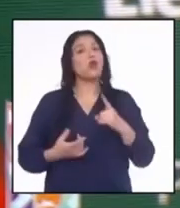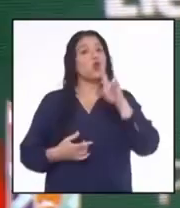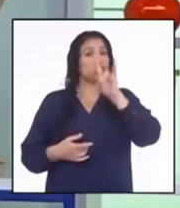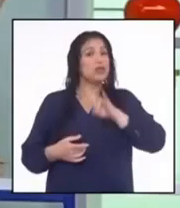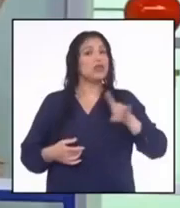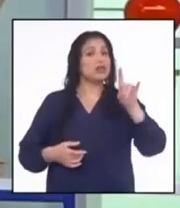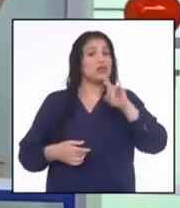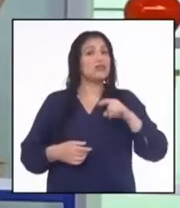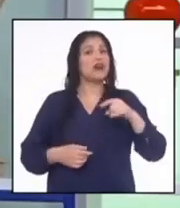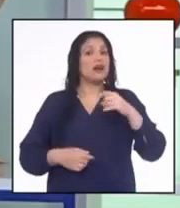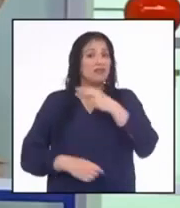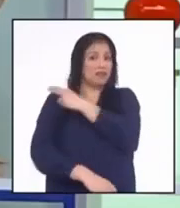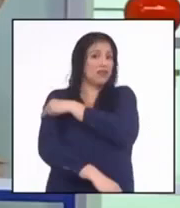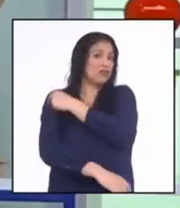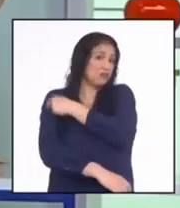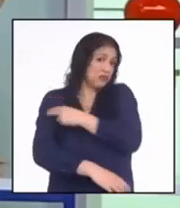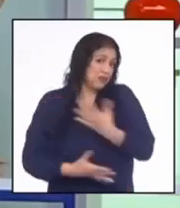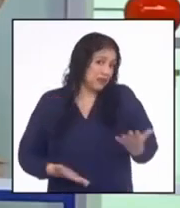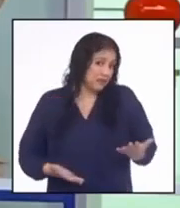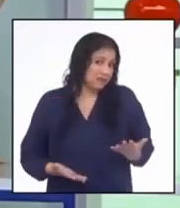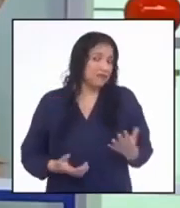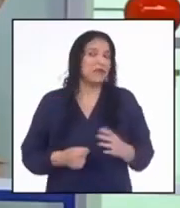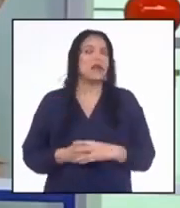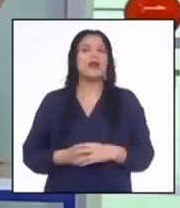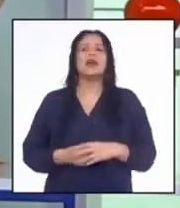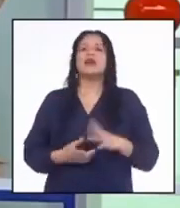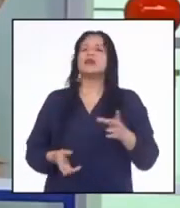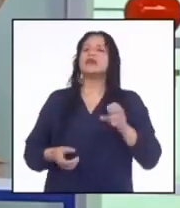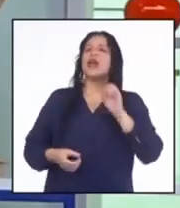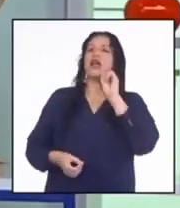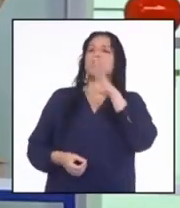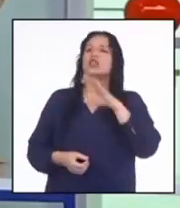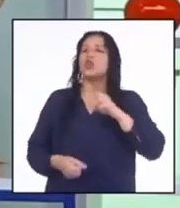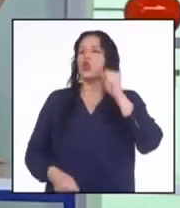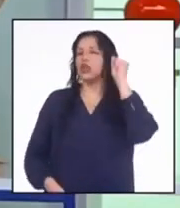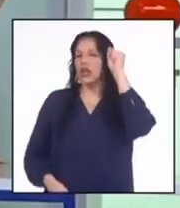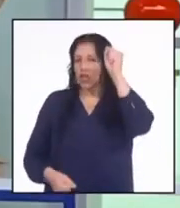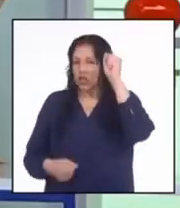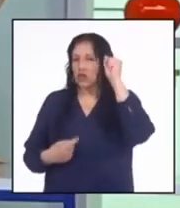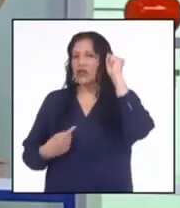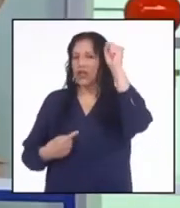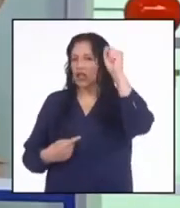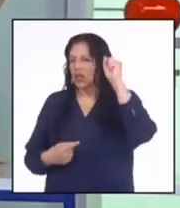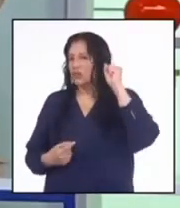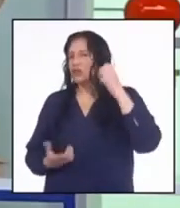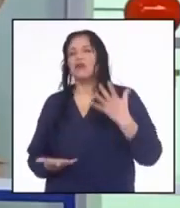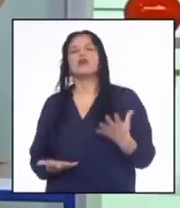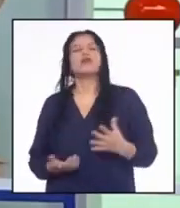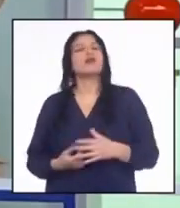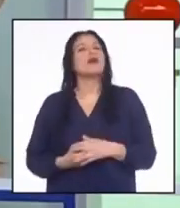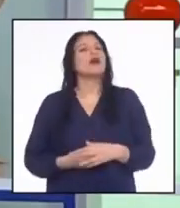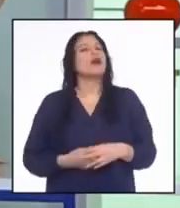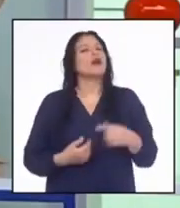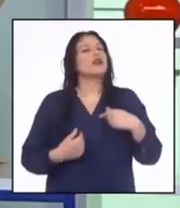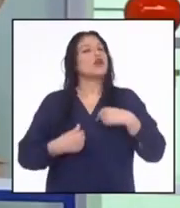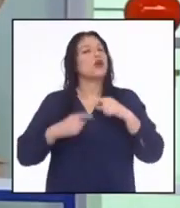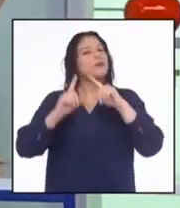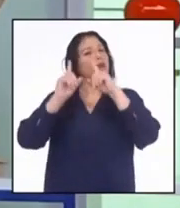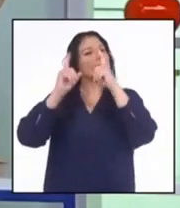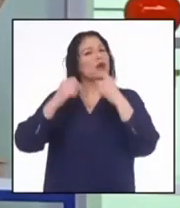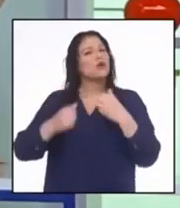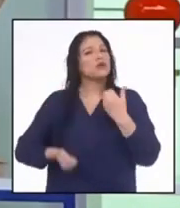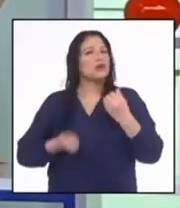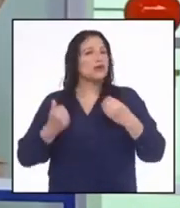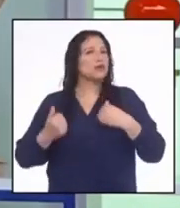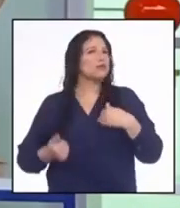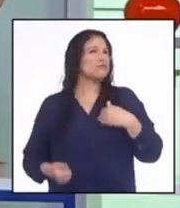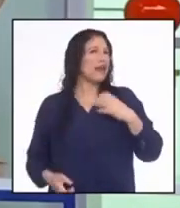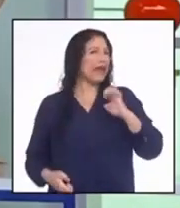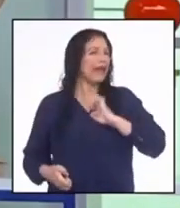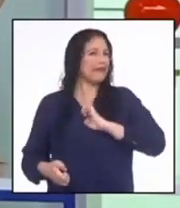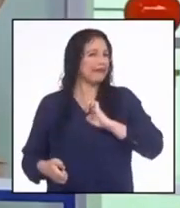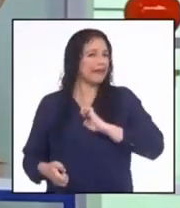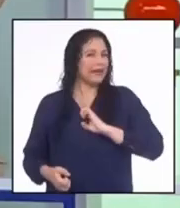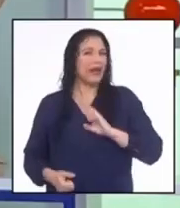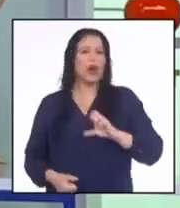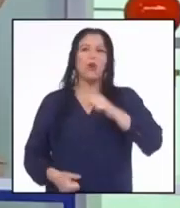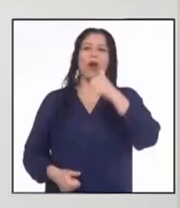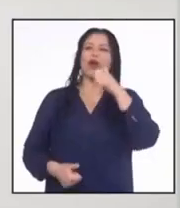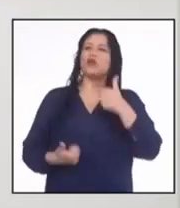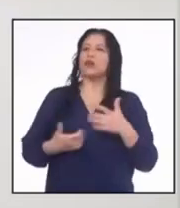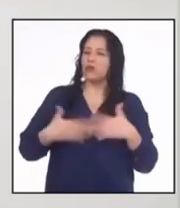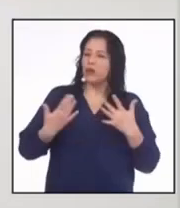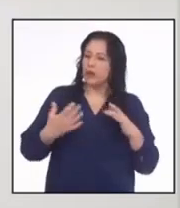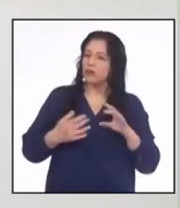incluidos ellos. Profesora, se han mencionado los derechos más de una vez. Yo me pregunto, además de la perspectiva ética, ¿qué otra